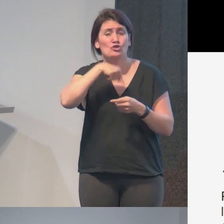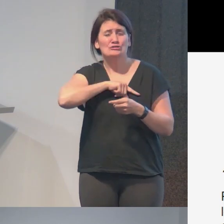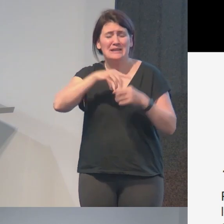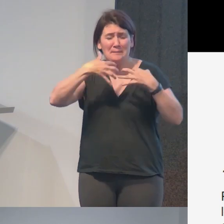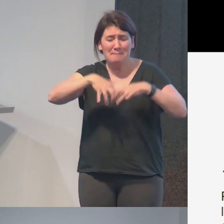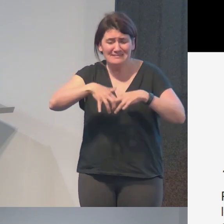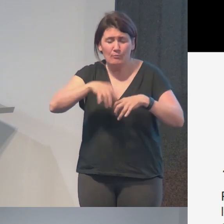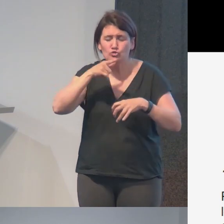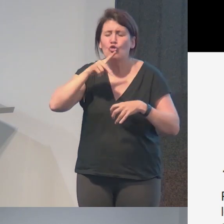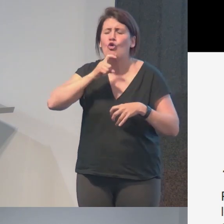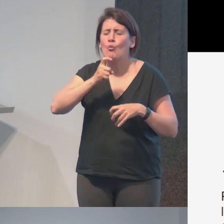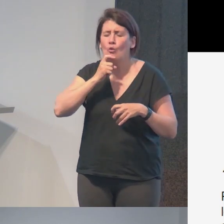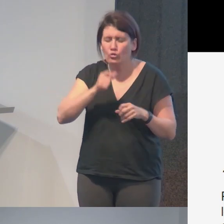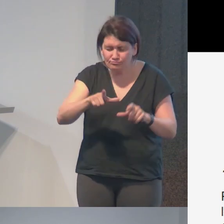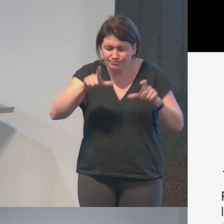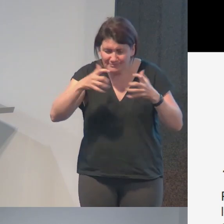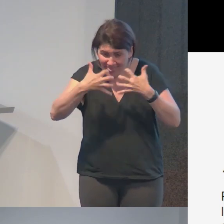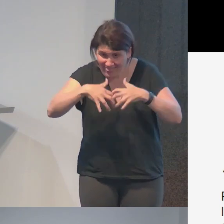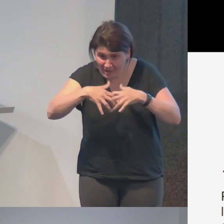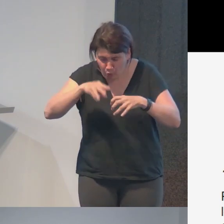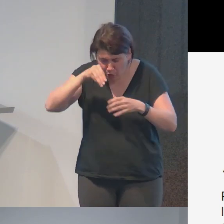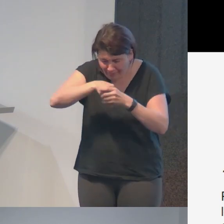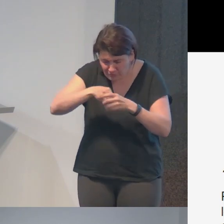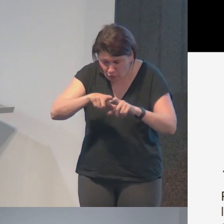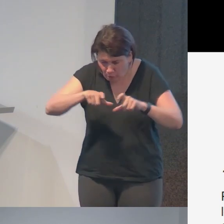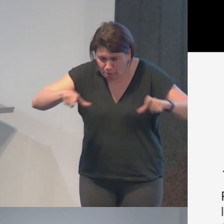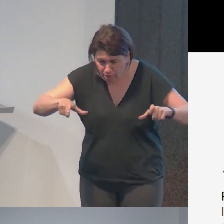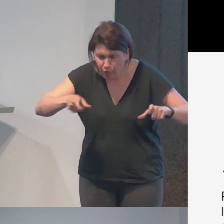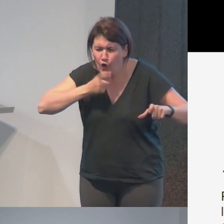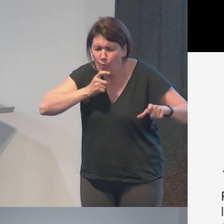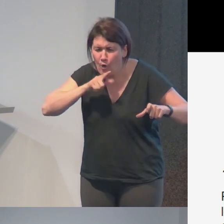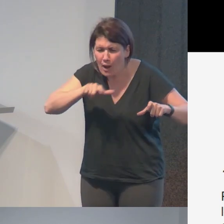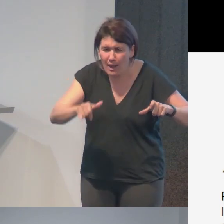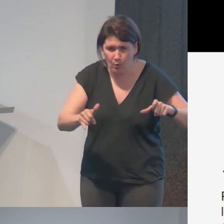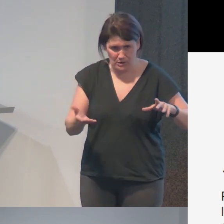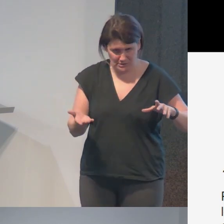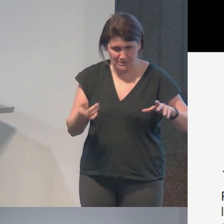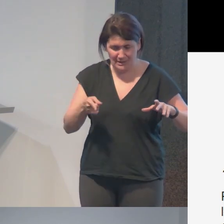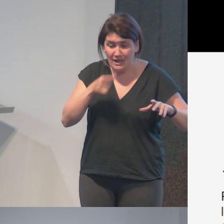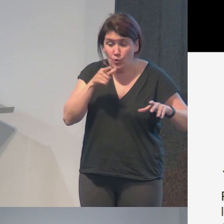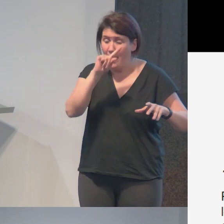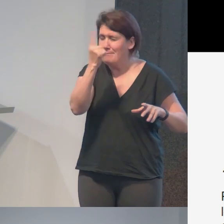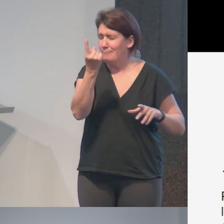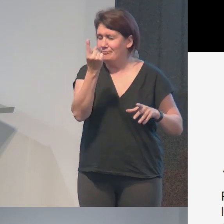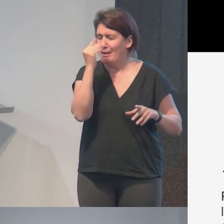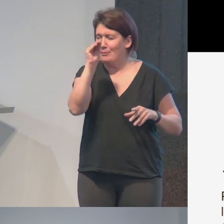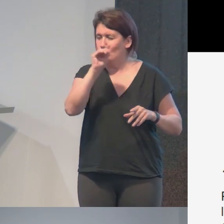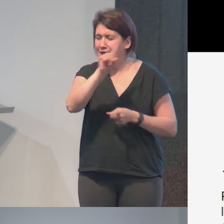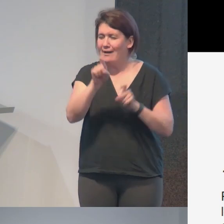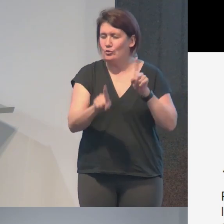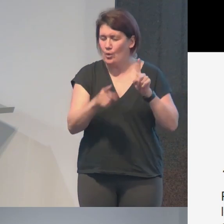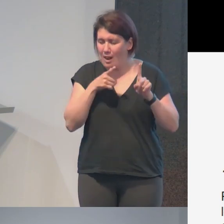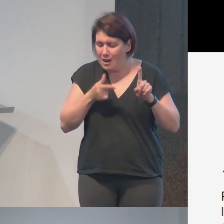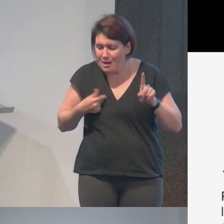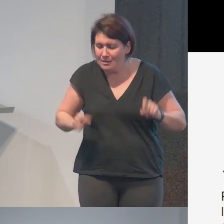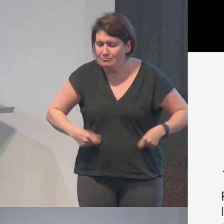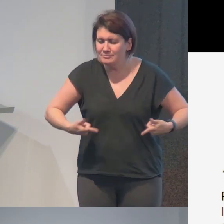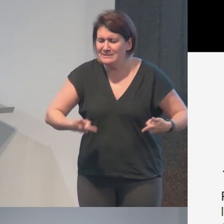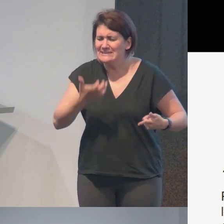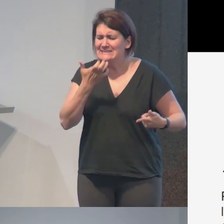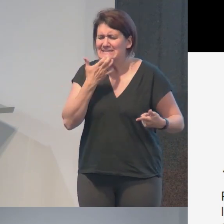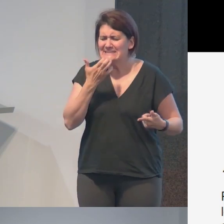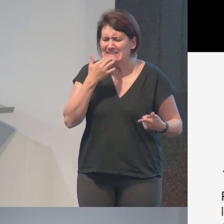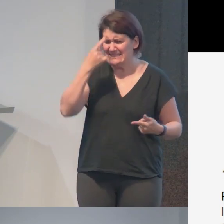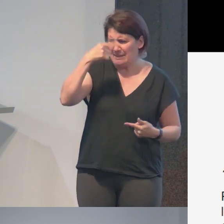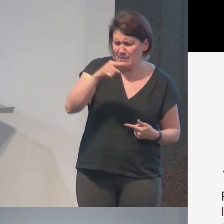investigamos cómo se representan las lenguas en el cerebro. Y una pregunta natural es, si tenemos una idea de cómo se representan